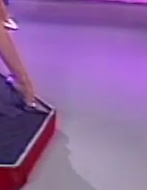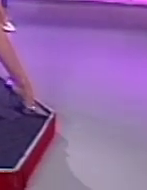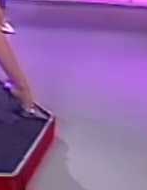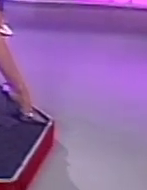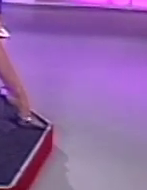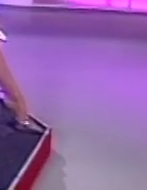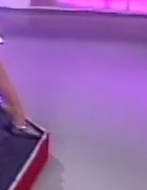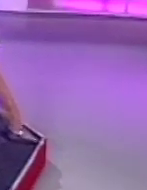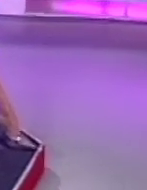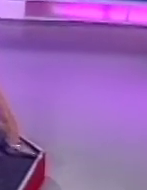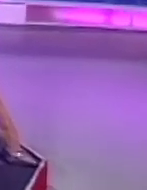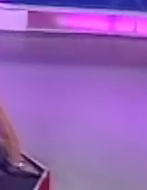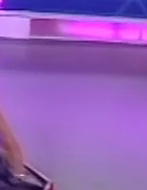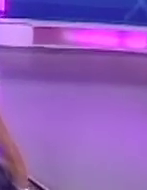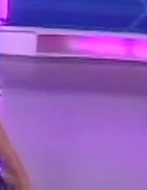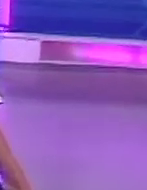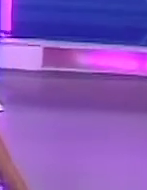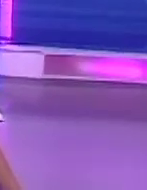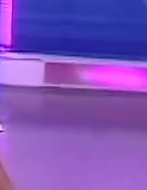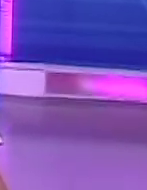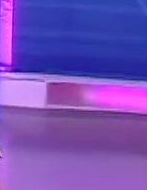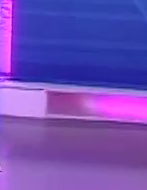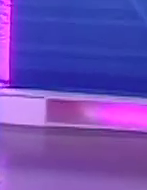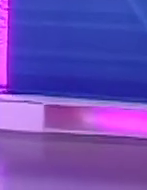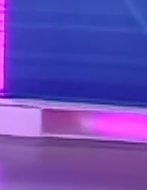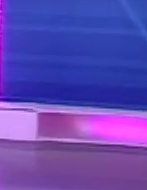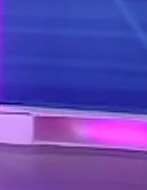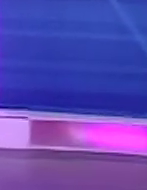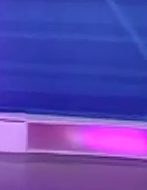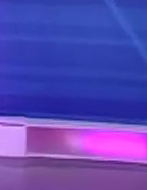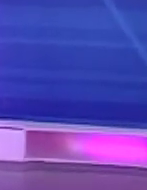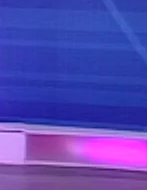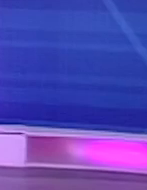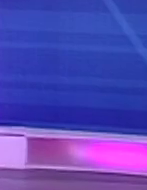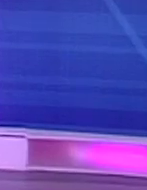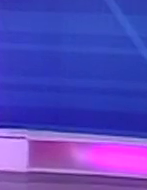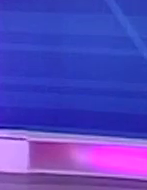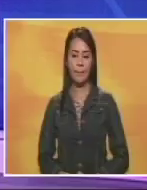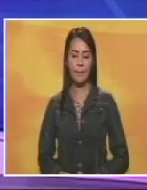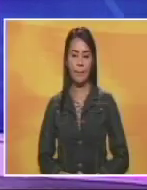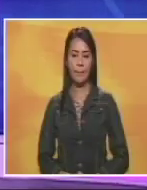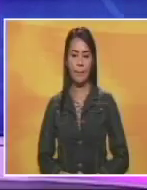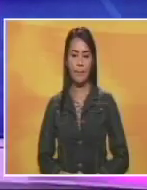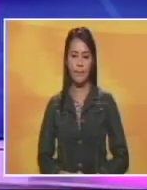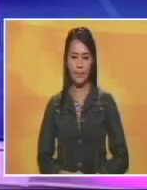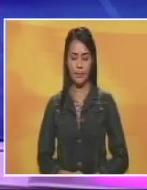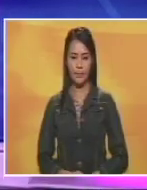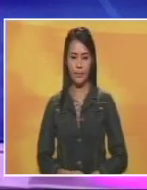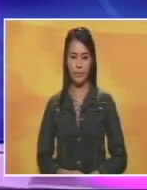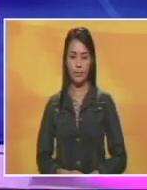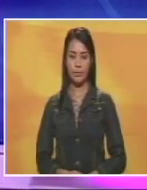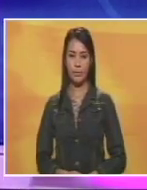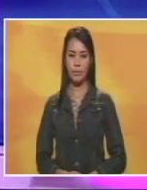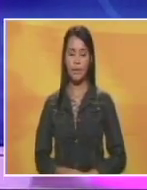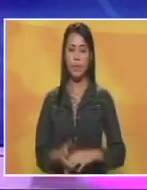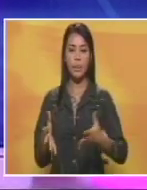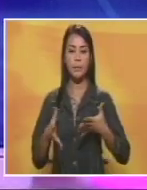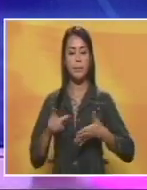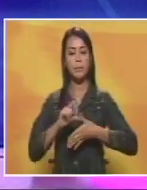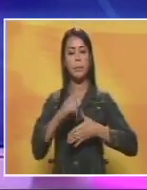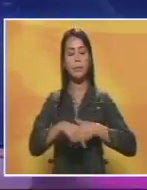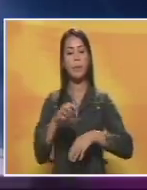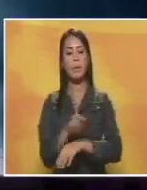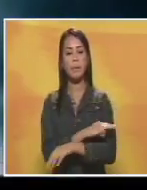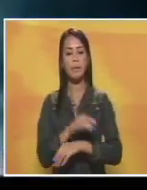Hola, ¿qué tal amigos? Soy Carelis Cuadros y esto es Estrenos y Estrellas. Iniciamos las noticias del mundo del espectáculo con los nominados a los Latin American Music Awards